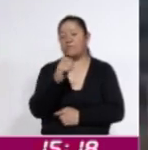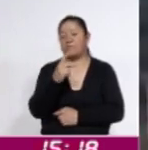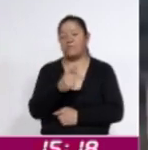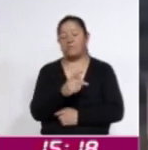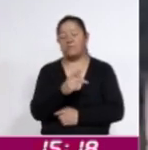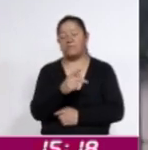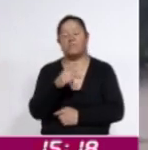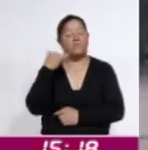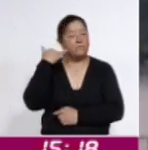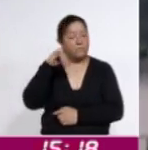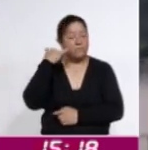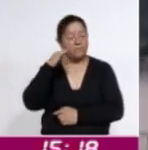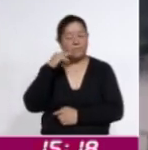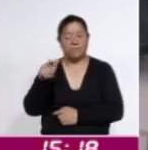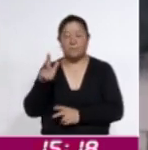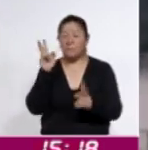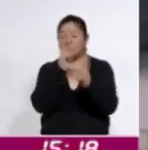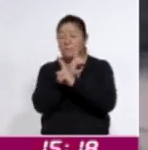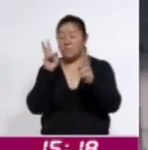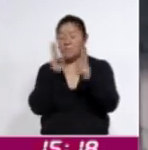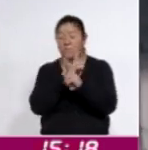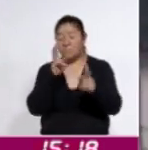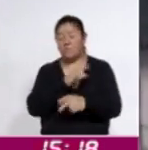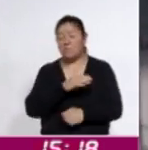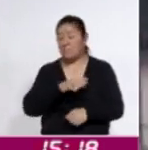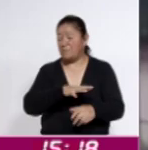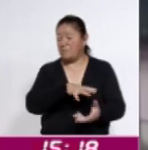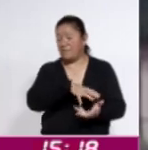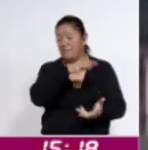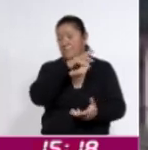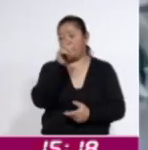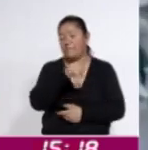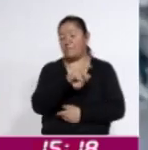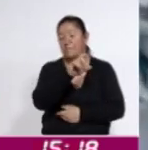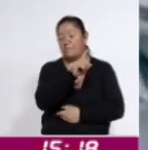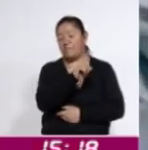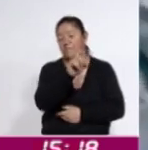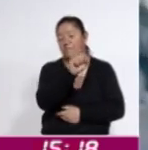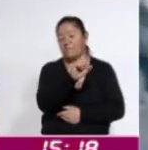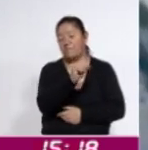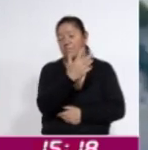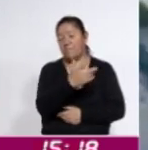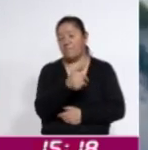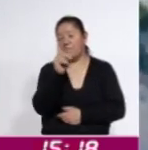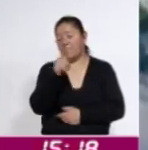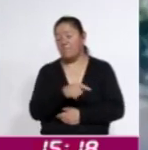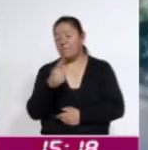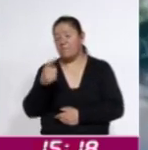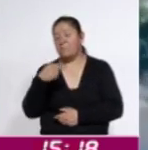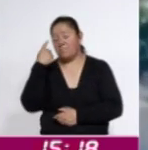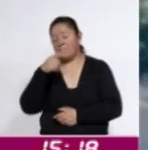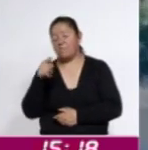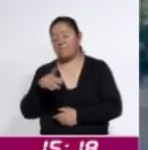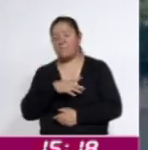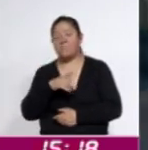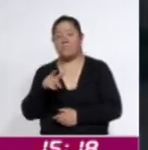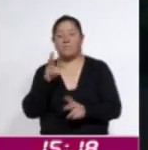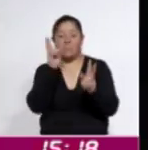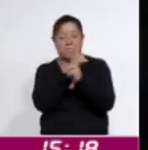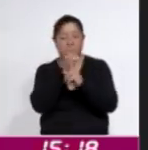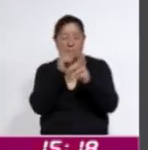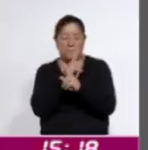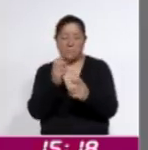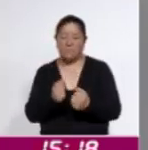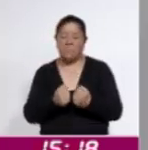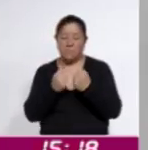en Yucatán, con vientos máximos sostenidos de 175 kilómetros por hora, rachas de 215 kilómetros por hora y